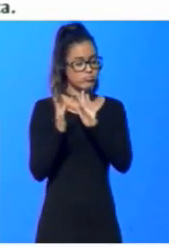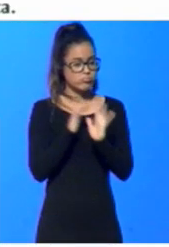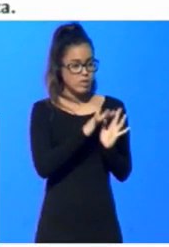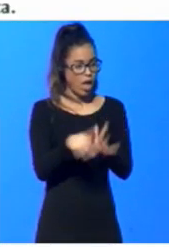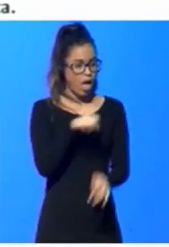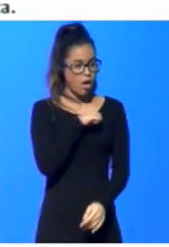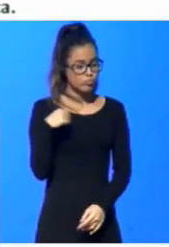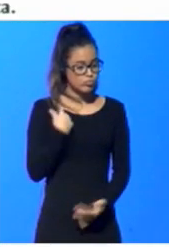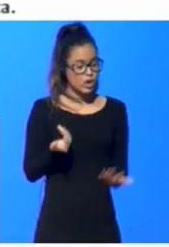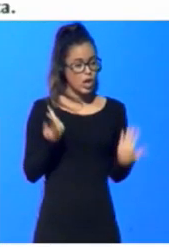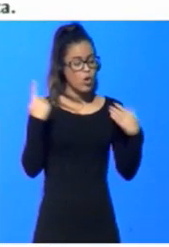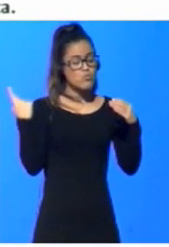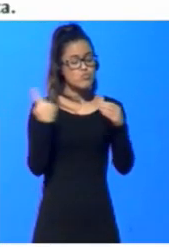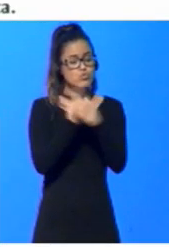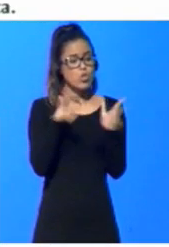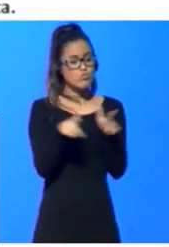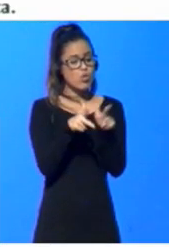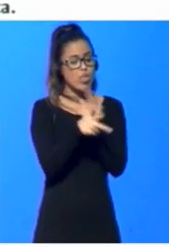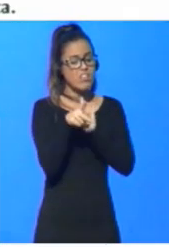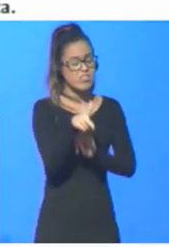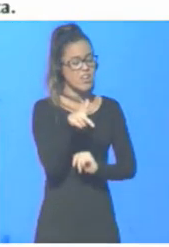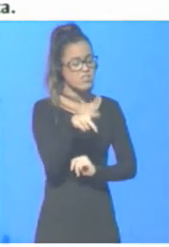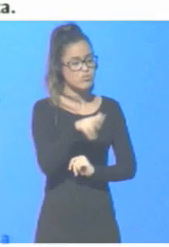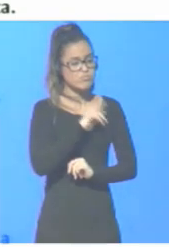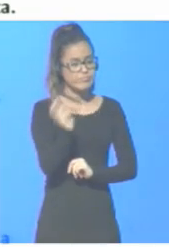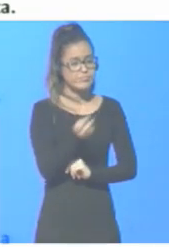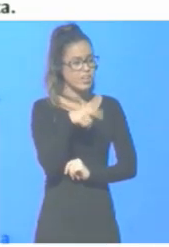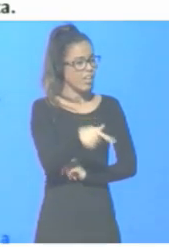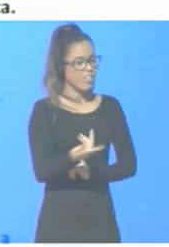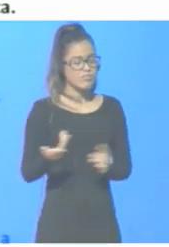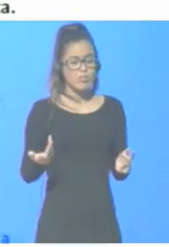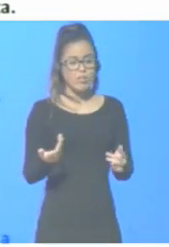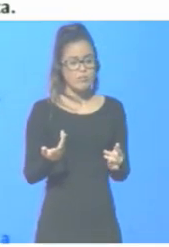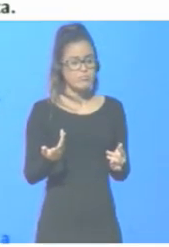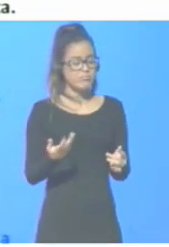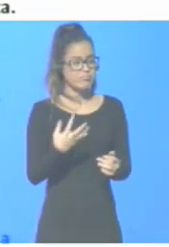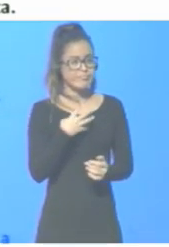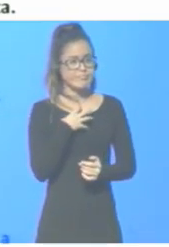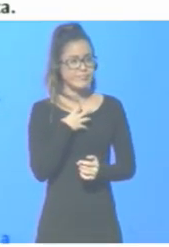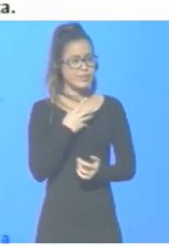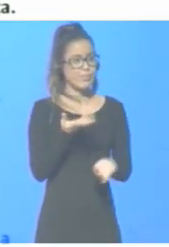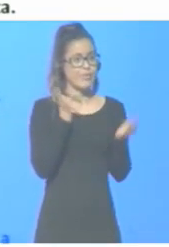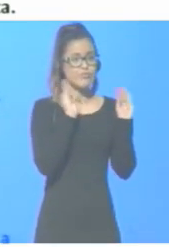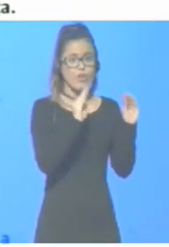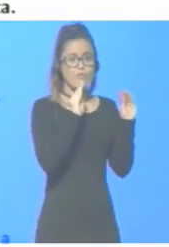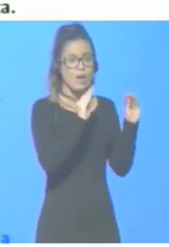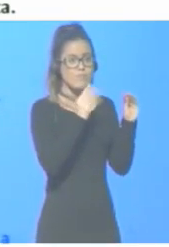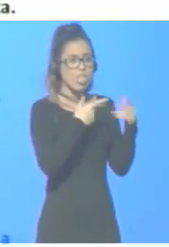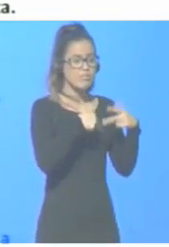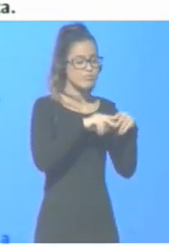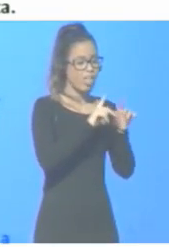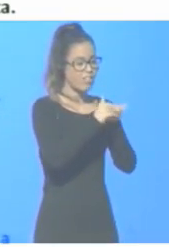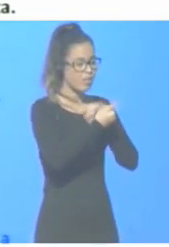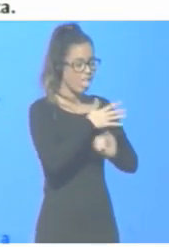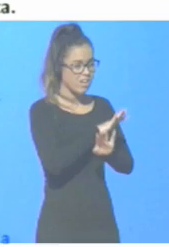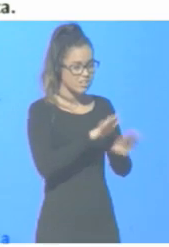autonomía, inclusión social, derechos. Y esto no se puede dejar en esa etapa formativa, en esa etapa educativa,